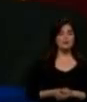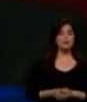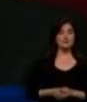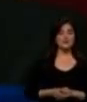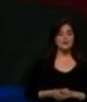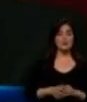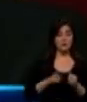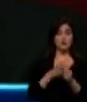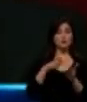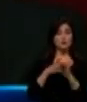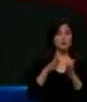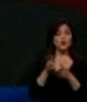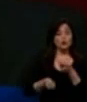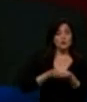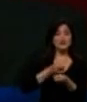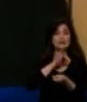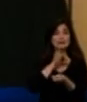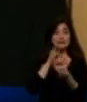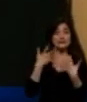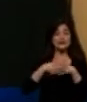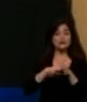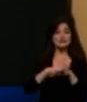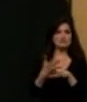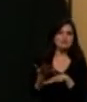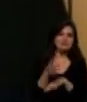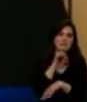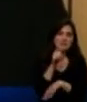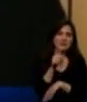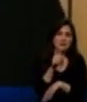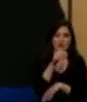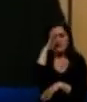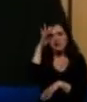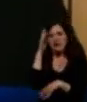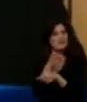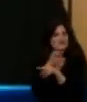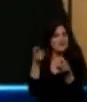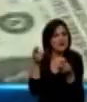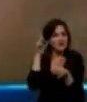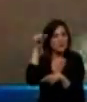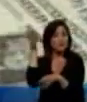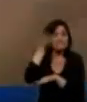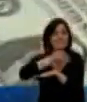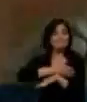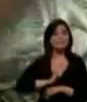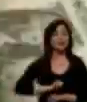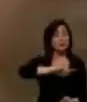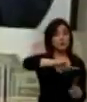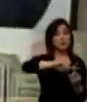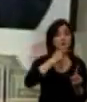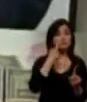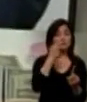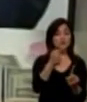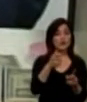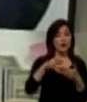socio comercial que tiene el Ecuador, Estados Unidos. Hay rezagos ideológicos que vienen del gobierno anterior. Como aspecto positivo, resaltó